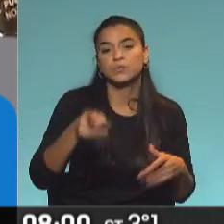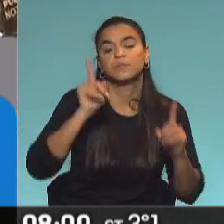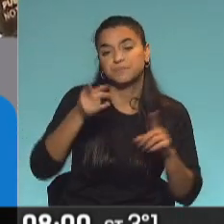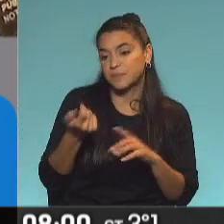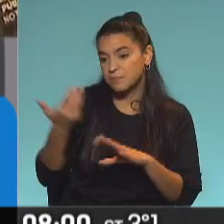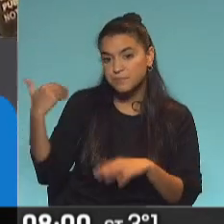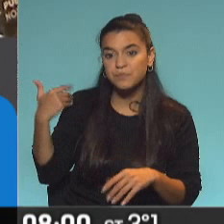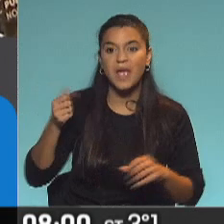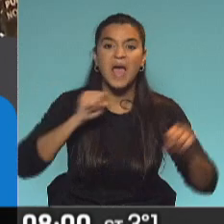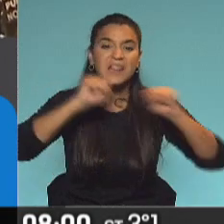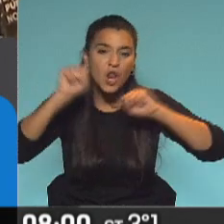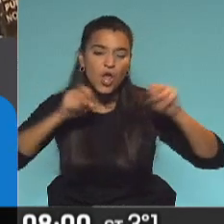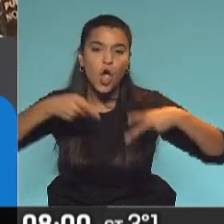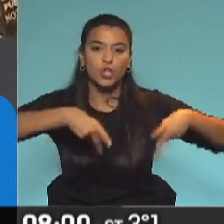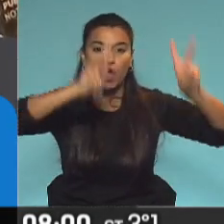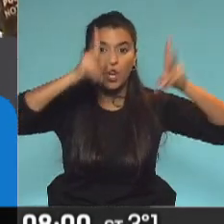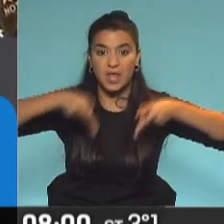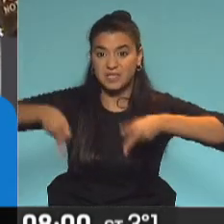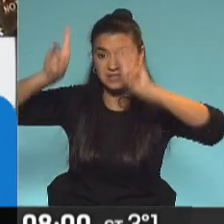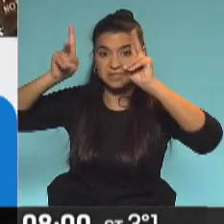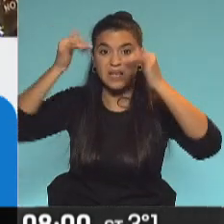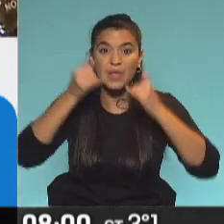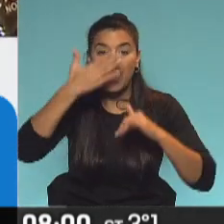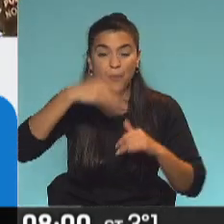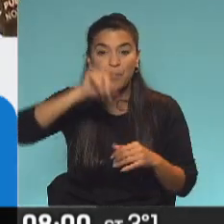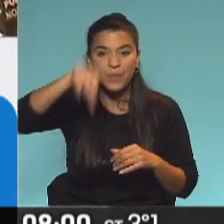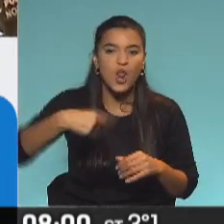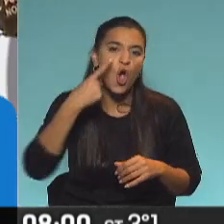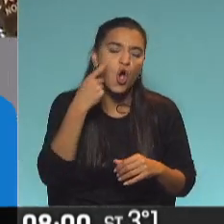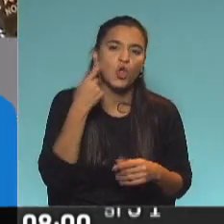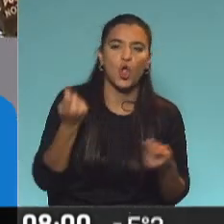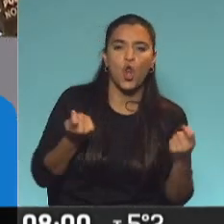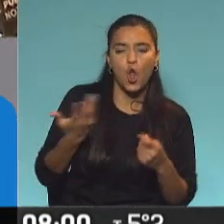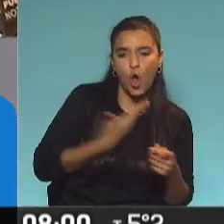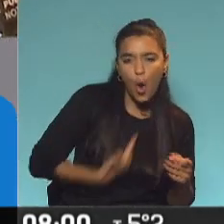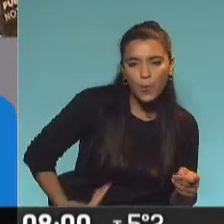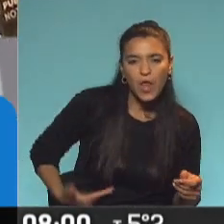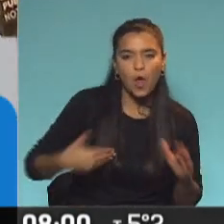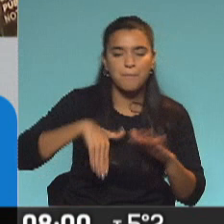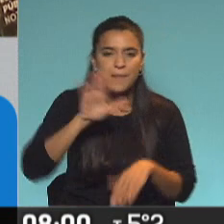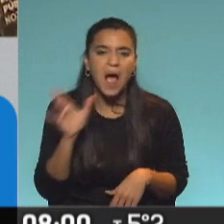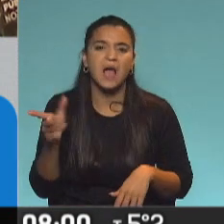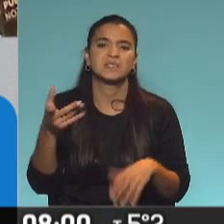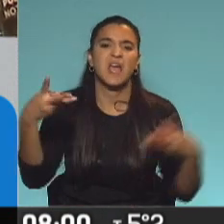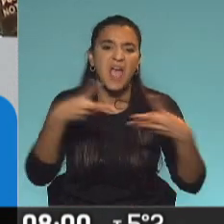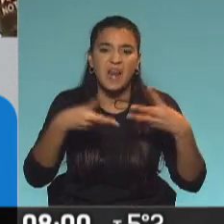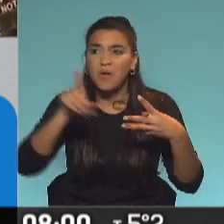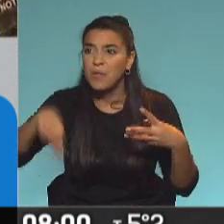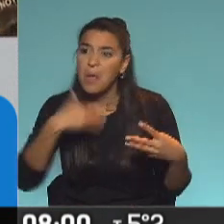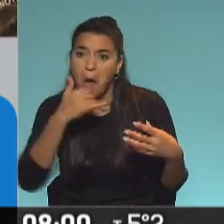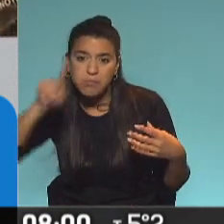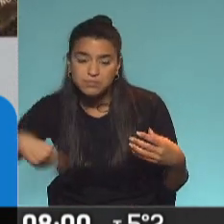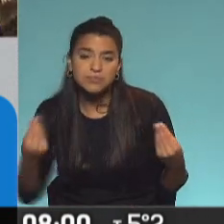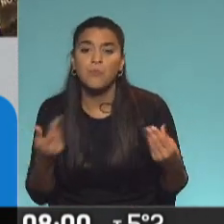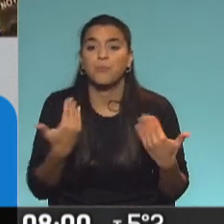reciente, de los ataques terroristas a las Torres Gemelas, hubo más control de los gobiernos, guerras injustificadas. O sea, de esto podemos